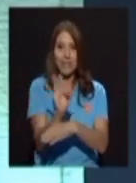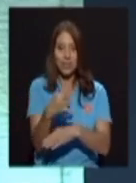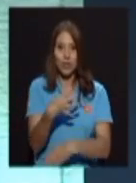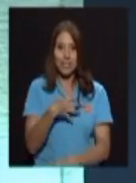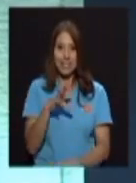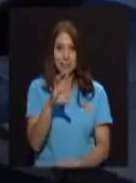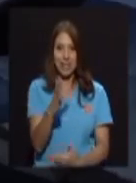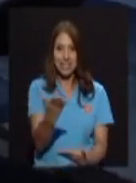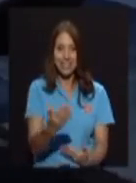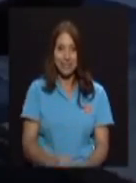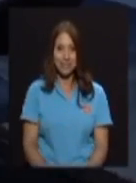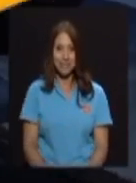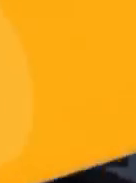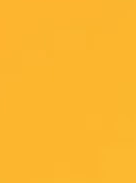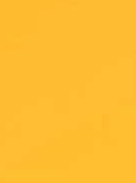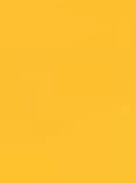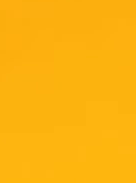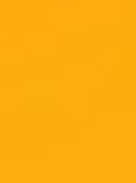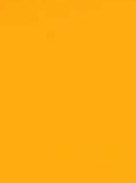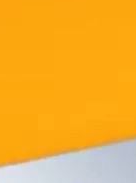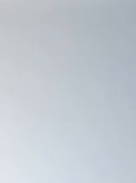merecen. Muchas gracias. A